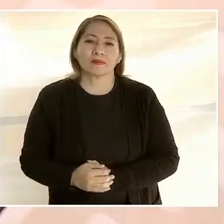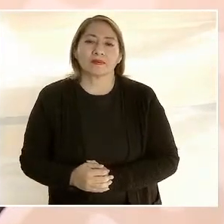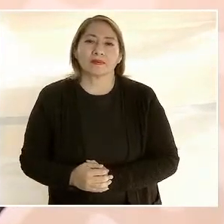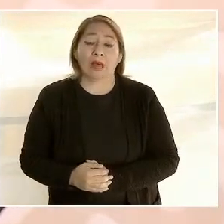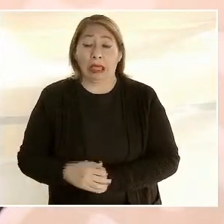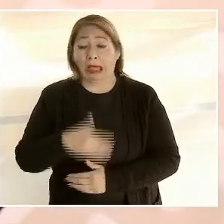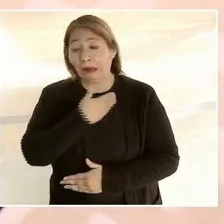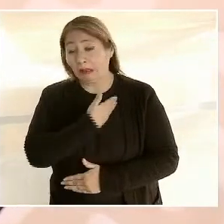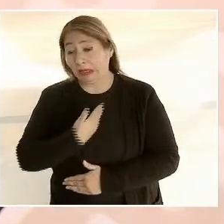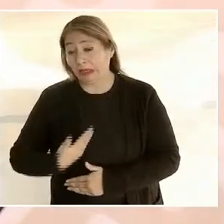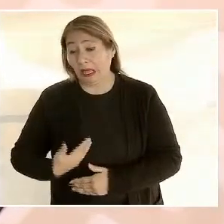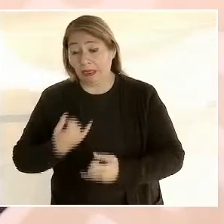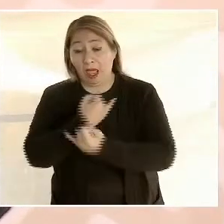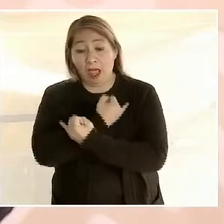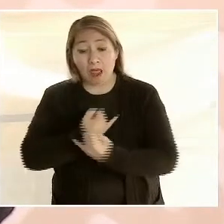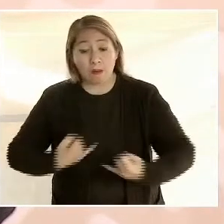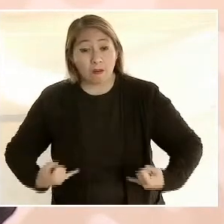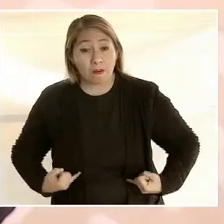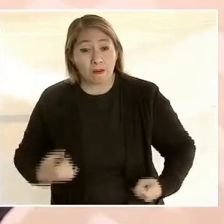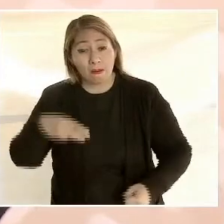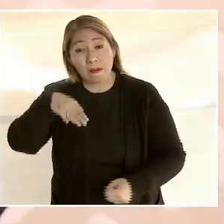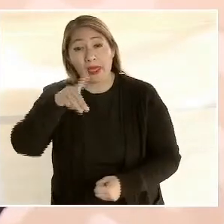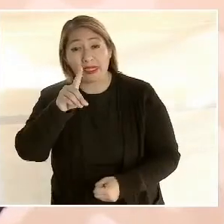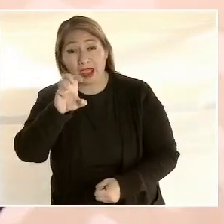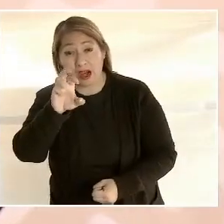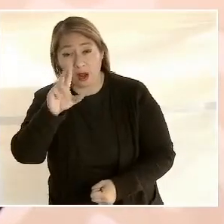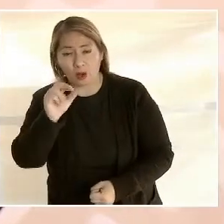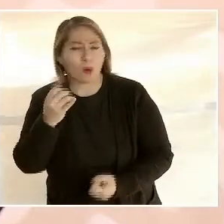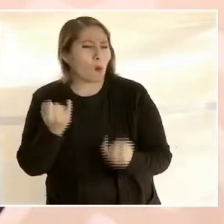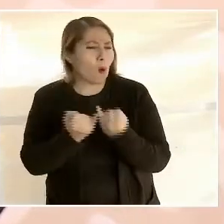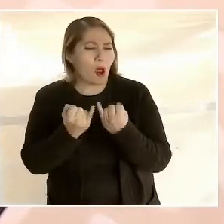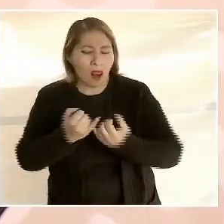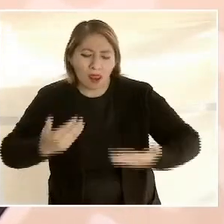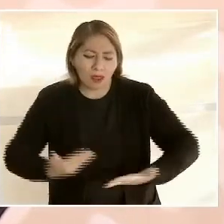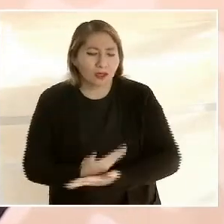Francisco I. Madero, también de Coahuila,